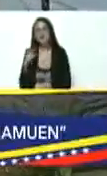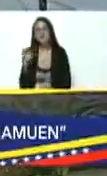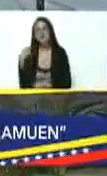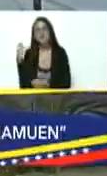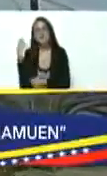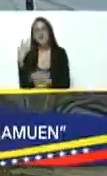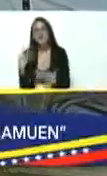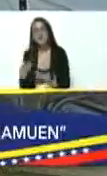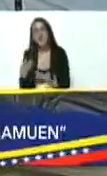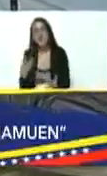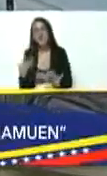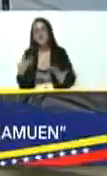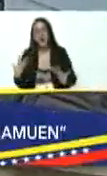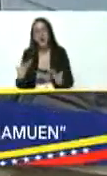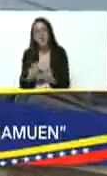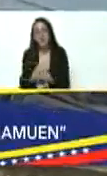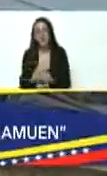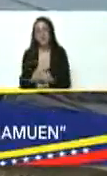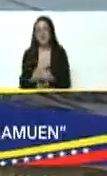a acompañarnos